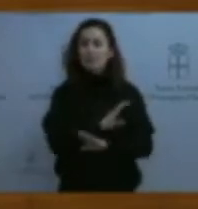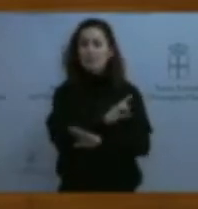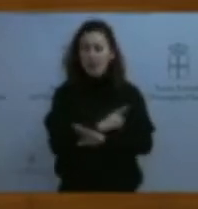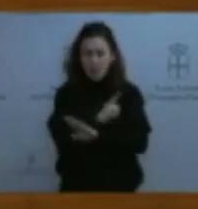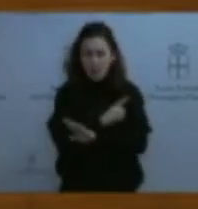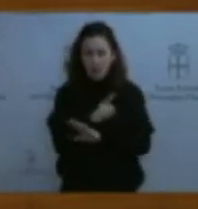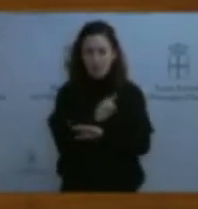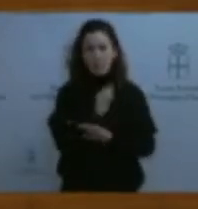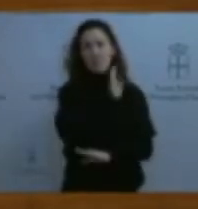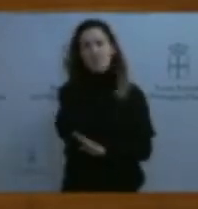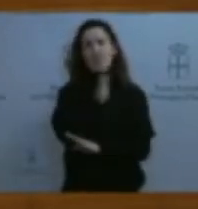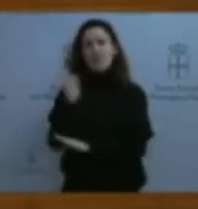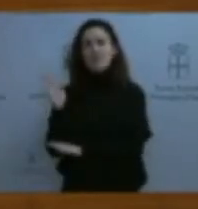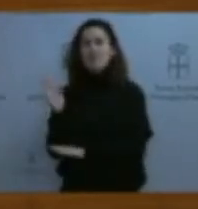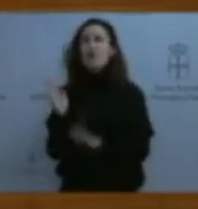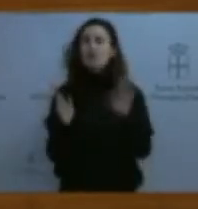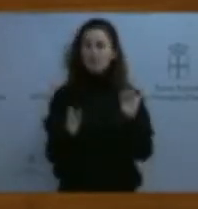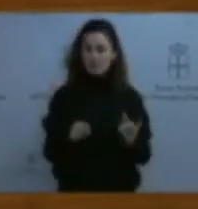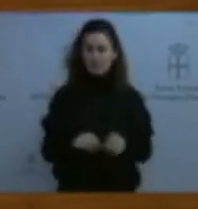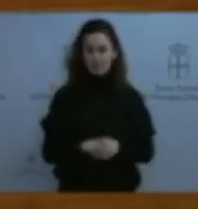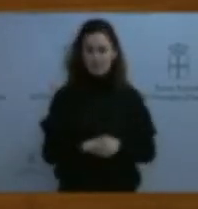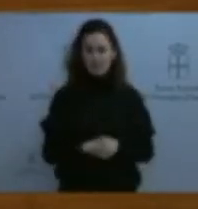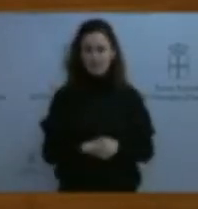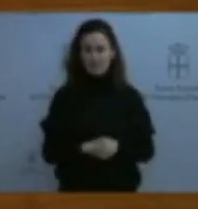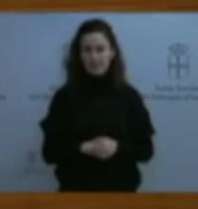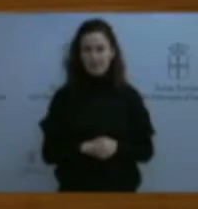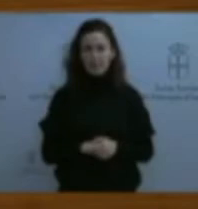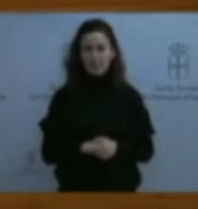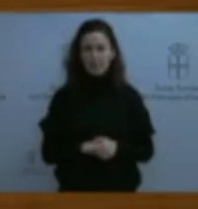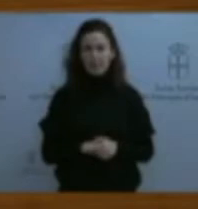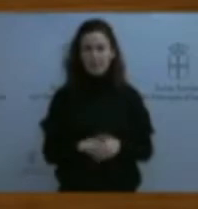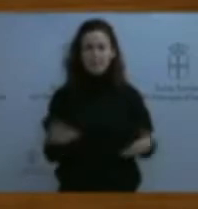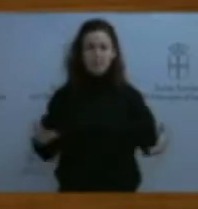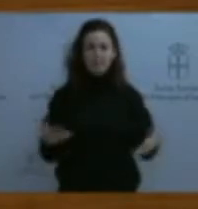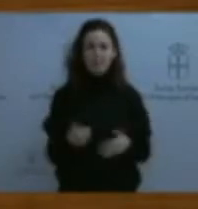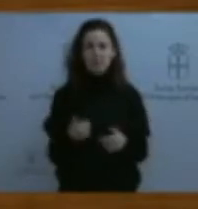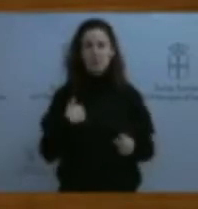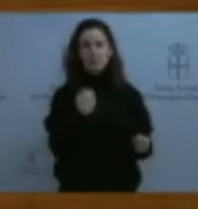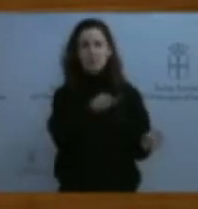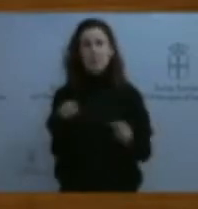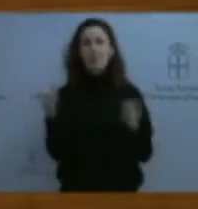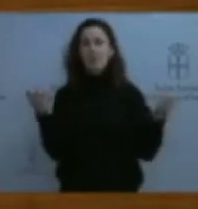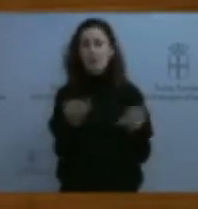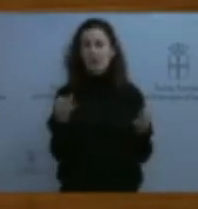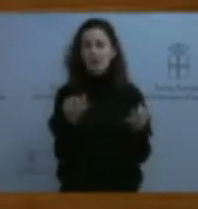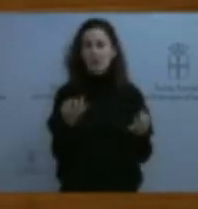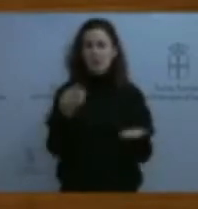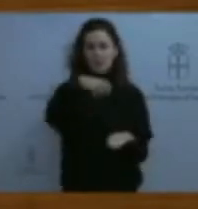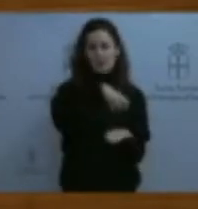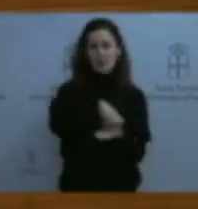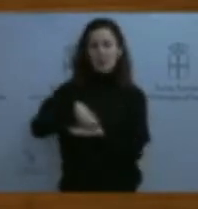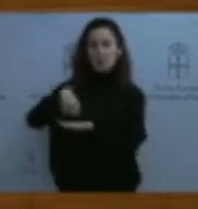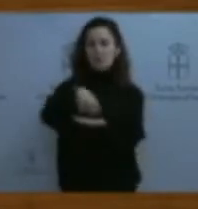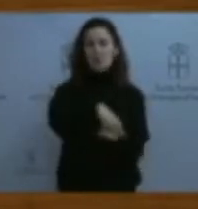en visitar a los centros y desde luego yo lo que encuentro es unos centros